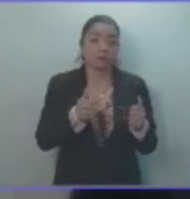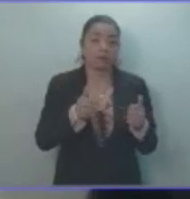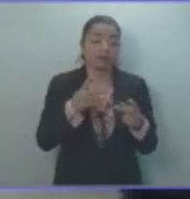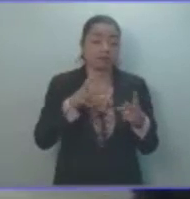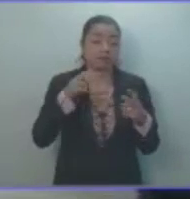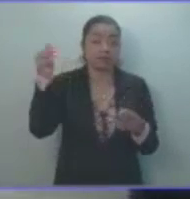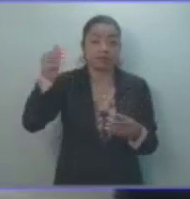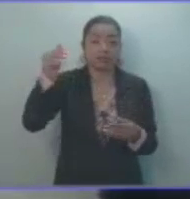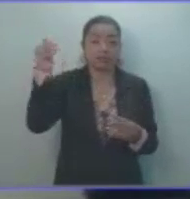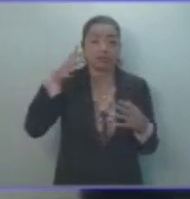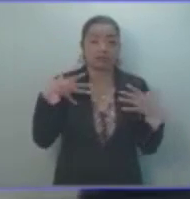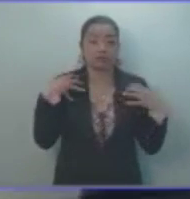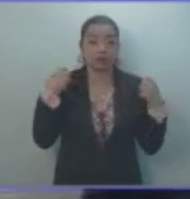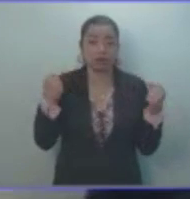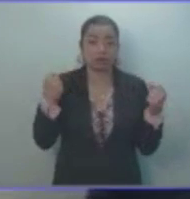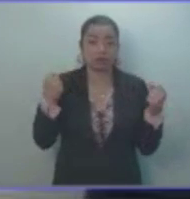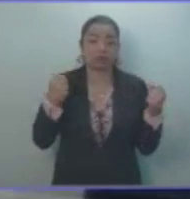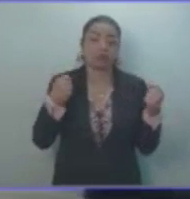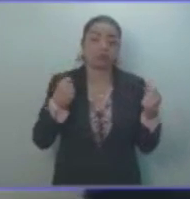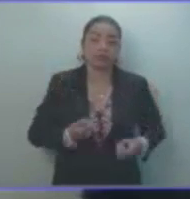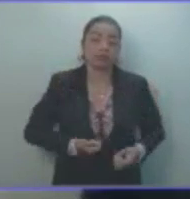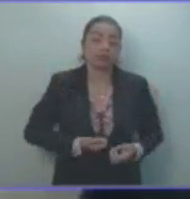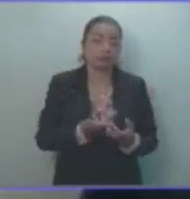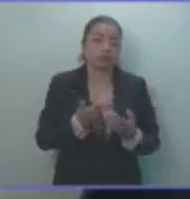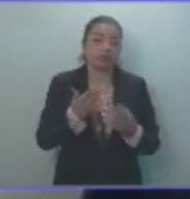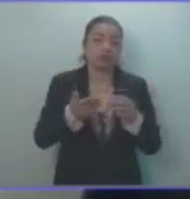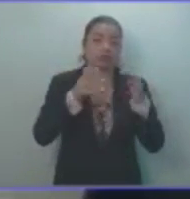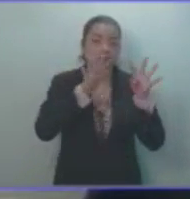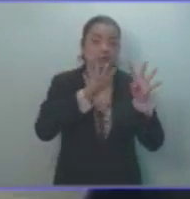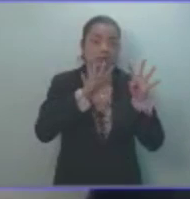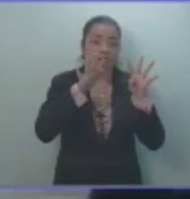de Educación y Salud, repito, tiene